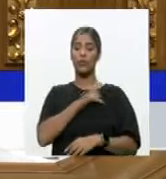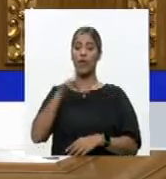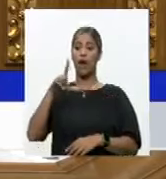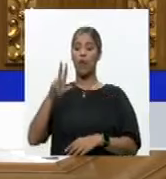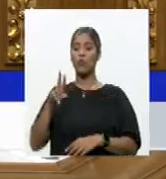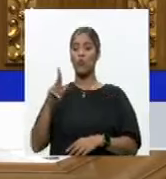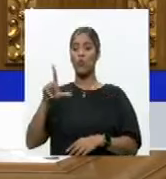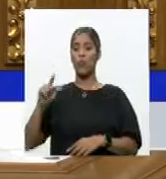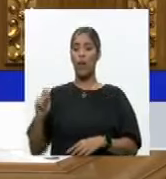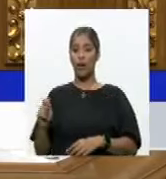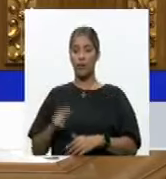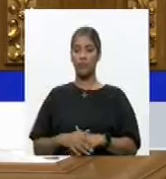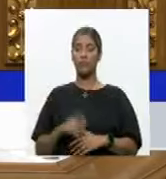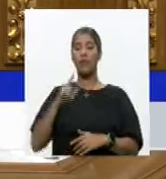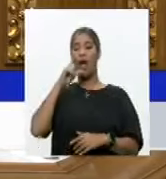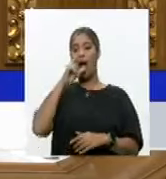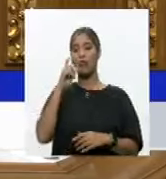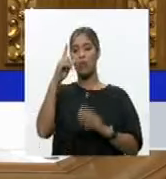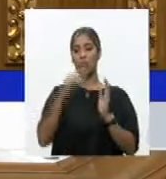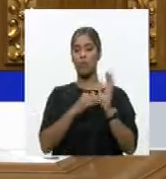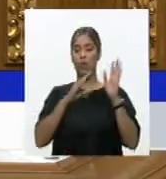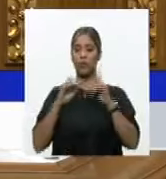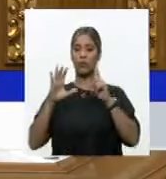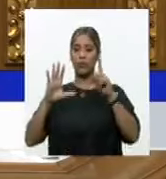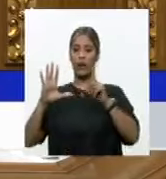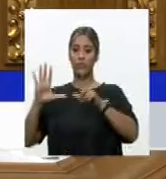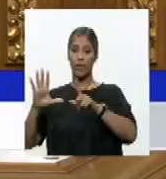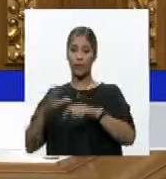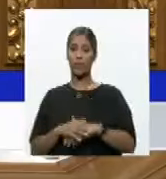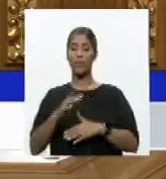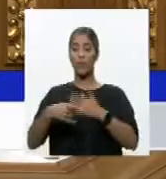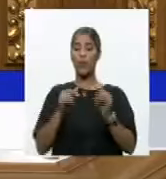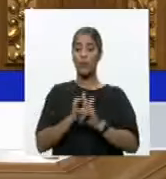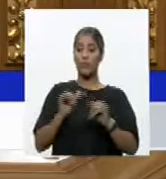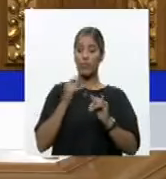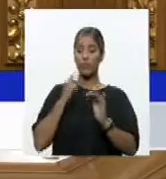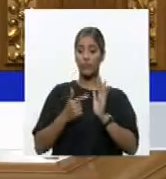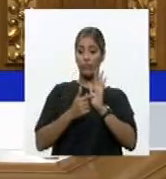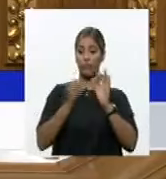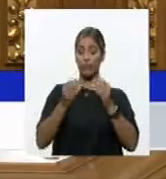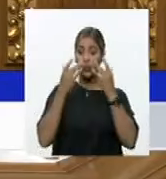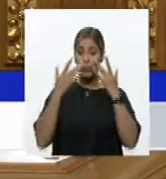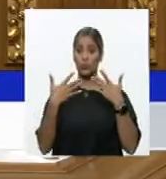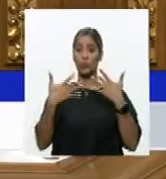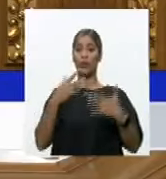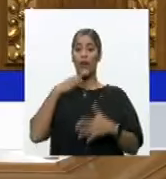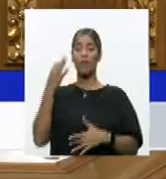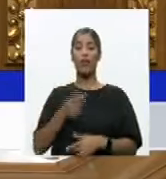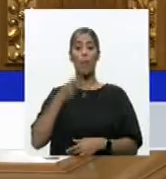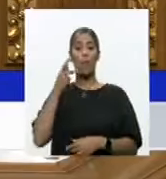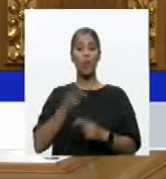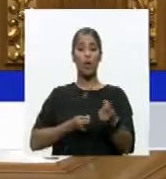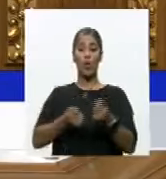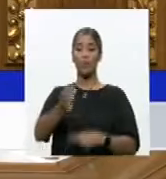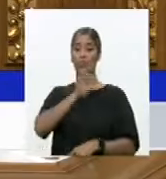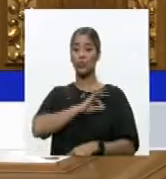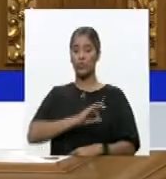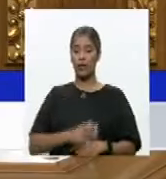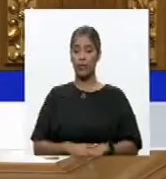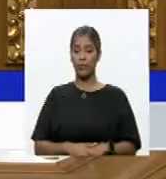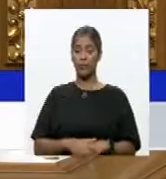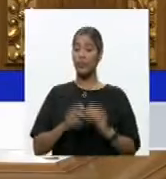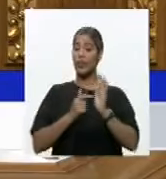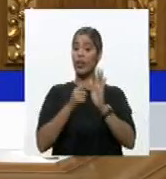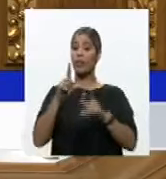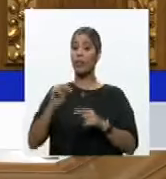Andes en 1967, el cual proyectó un fiel reflejo de una realidad política, económica y social